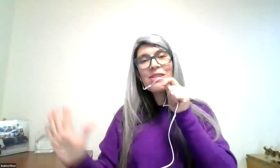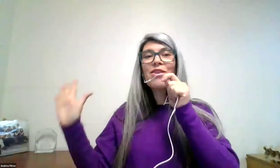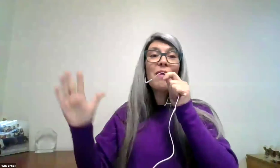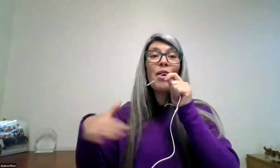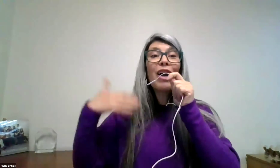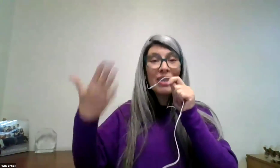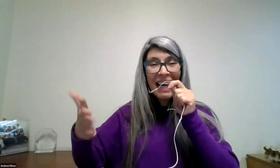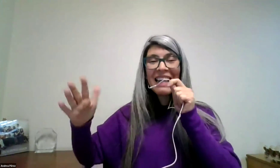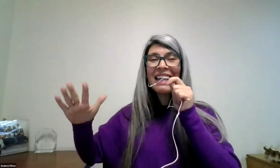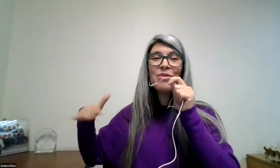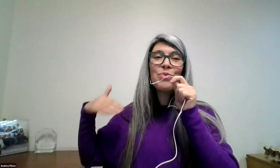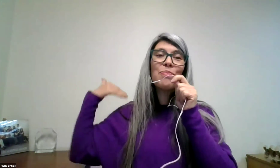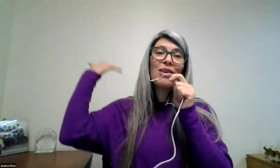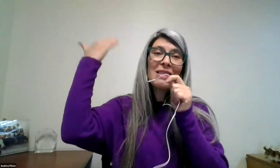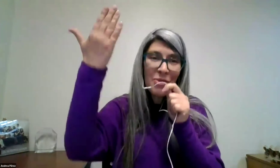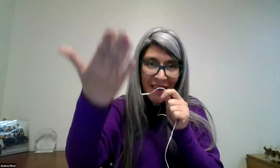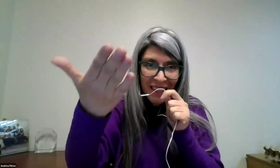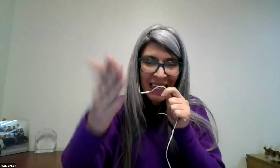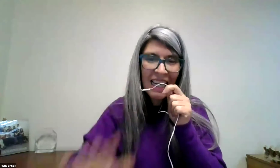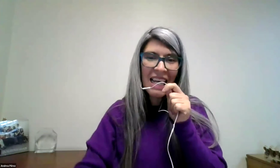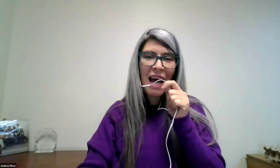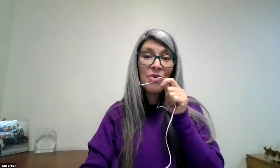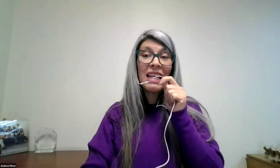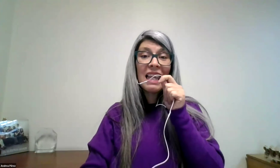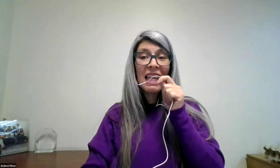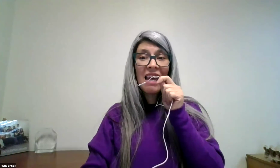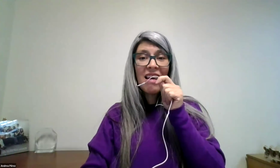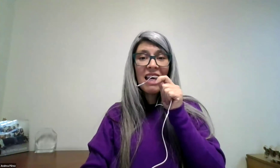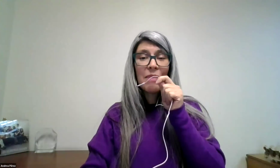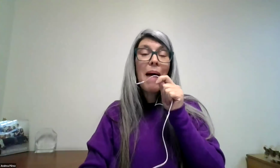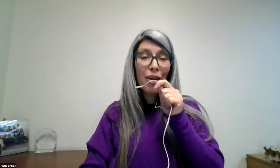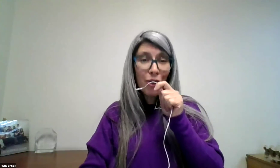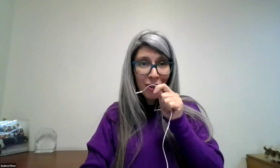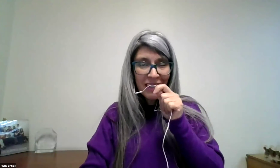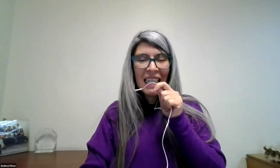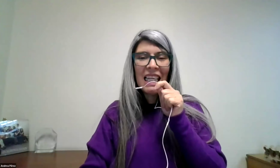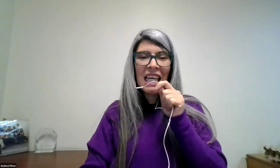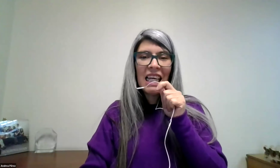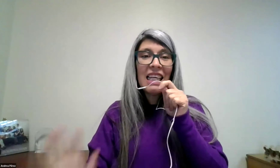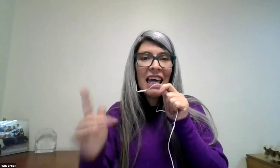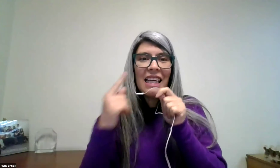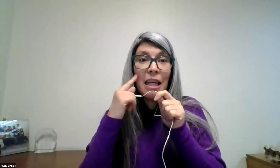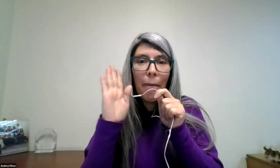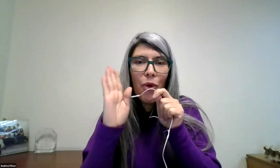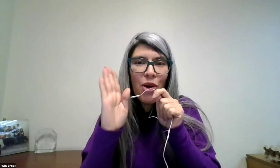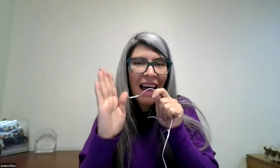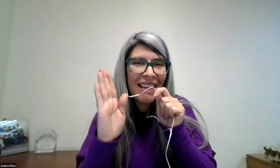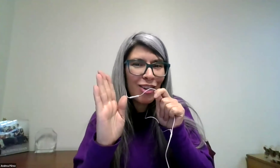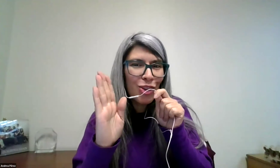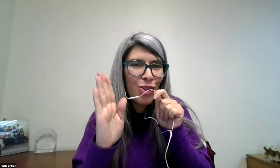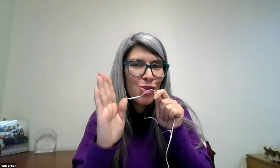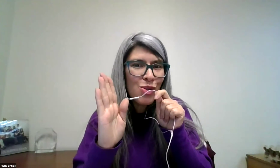esperar, entonces nos vamos a encontrar en un próximo webinar a fines de mayo, y estén